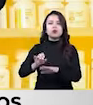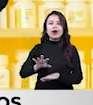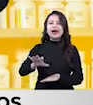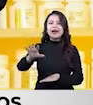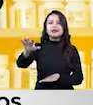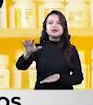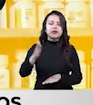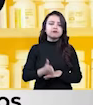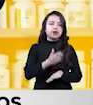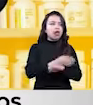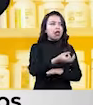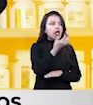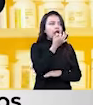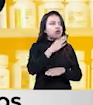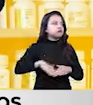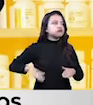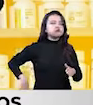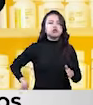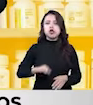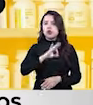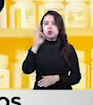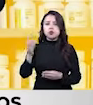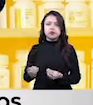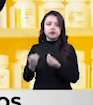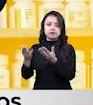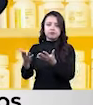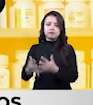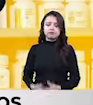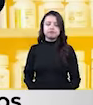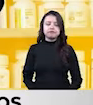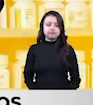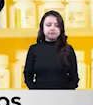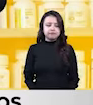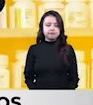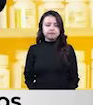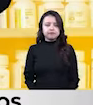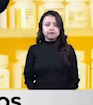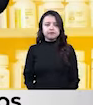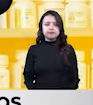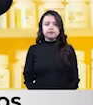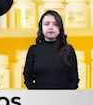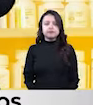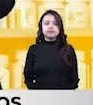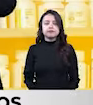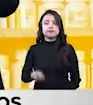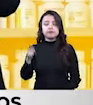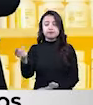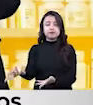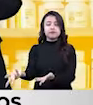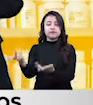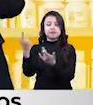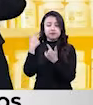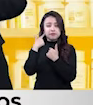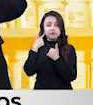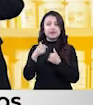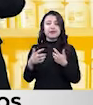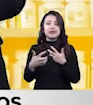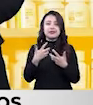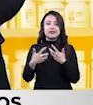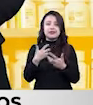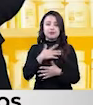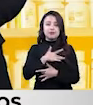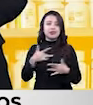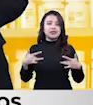precisamente porque sus medicamentos y su tratamiento no llegaron a tiempo. Ella nos dice que el sistema de salud